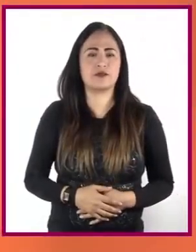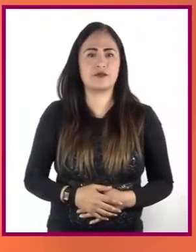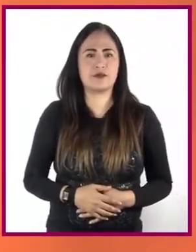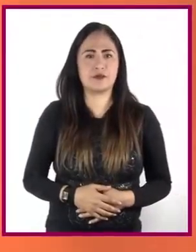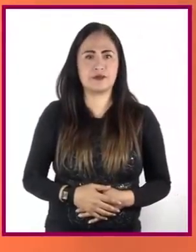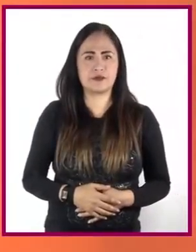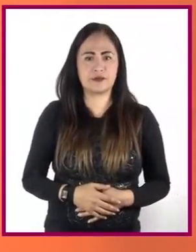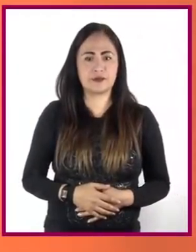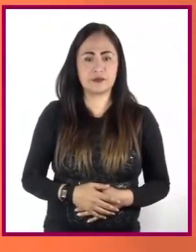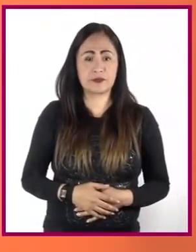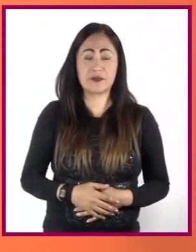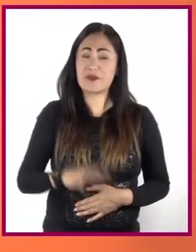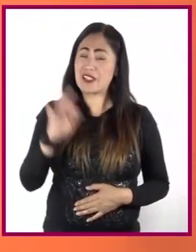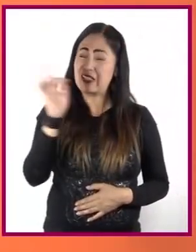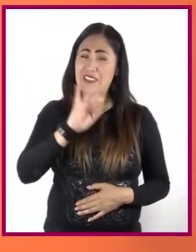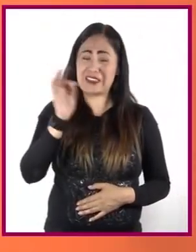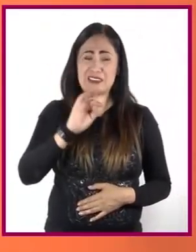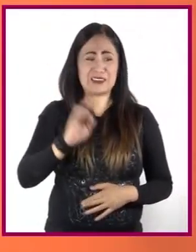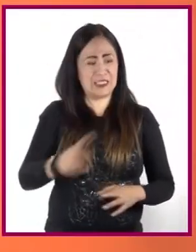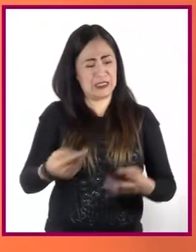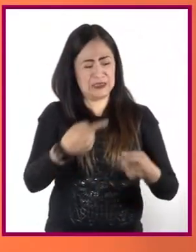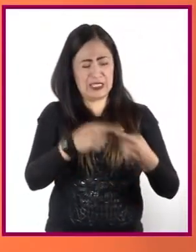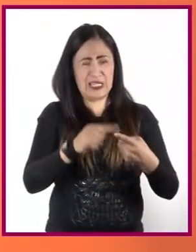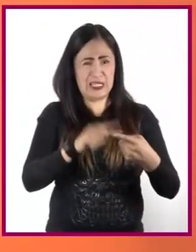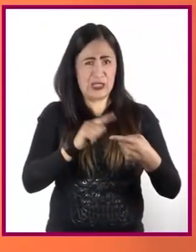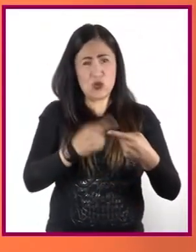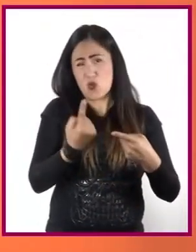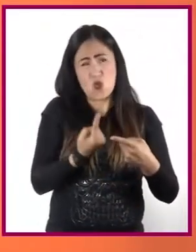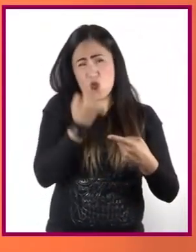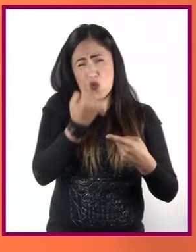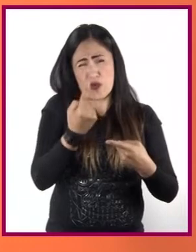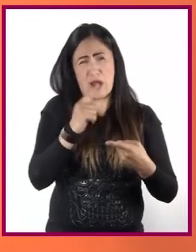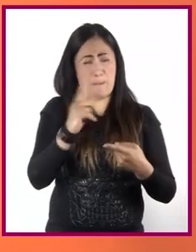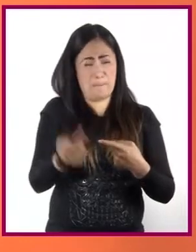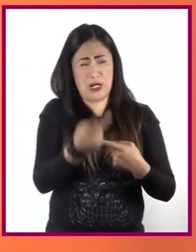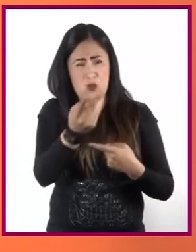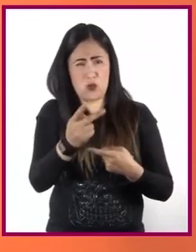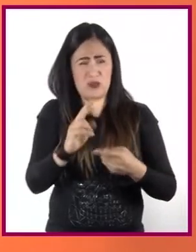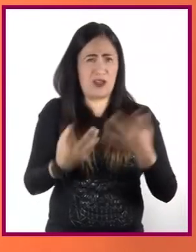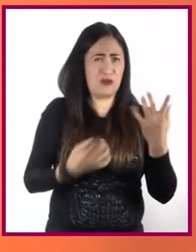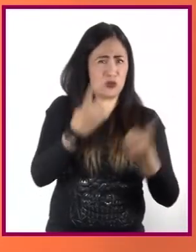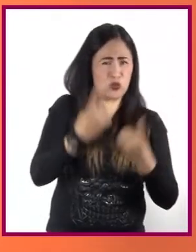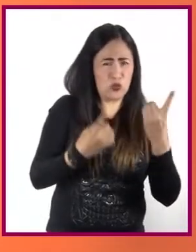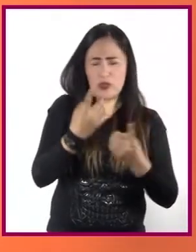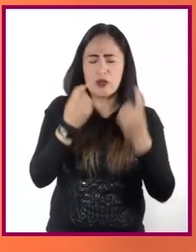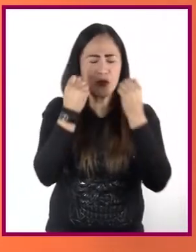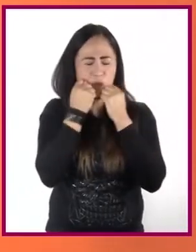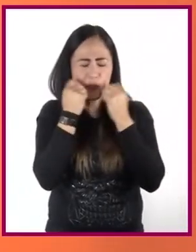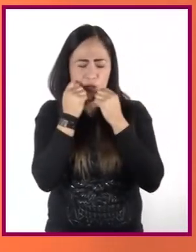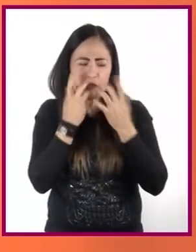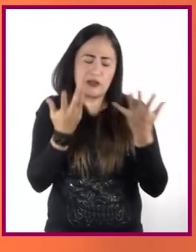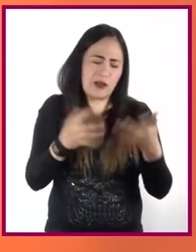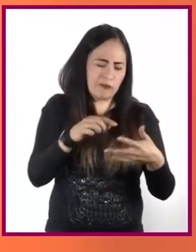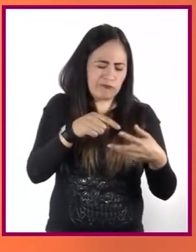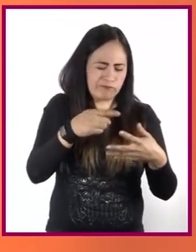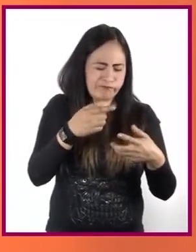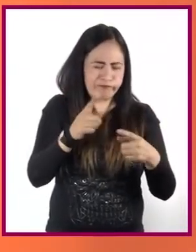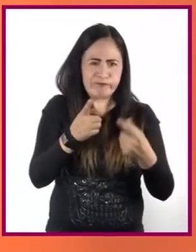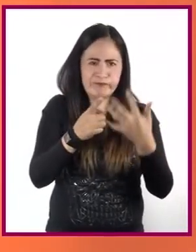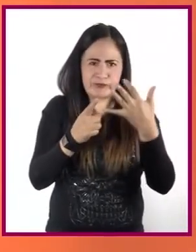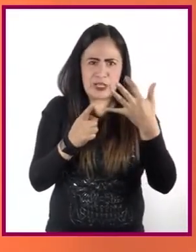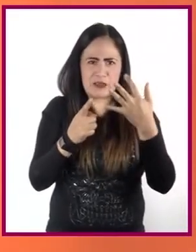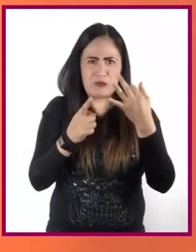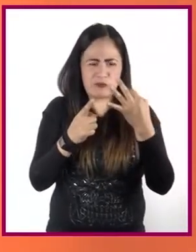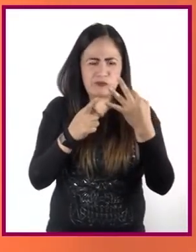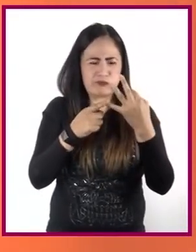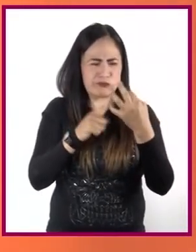Aunque no se tenga la certeza de la solución de un reactivo, contéstenla de forma intuitiva o discriminando soluciones de